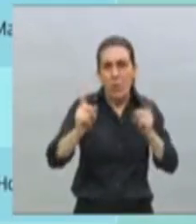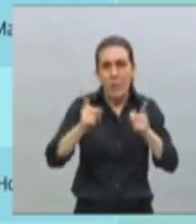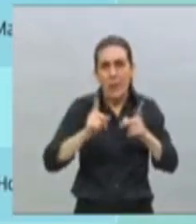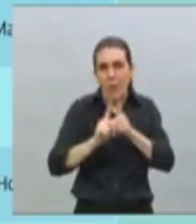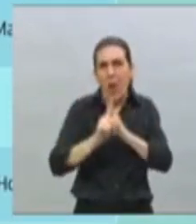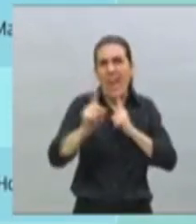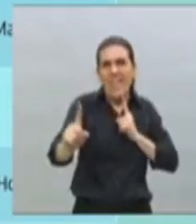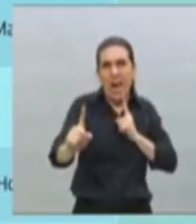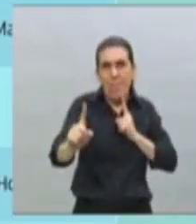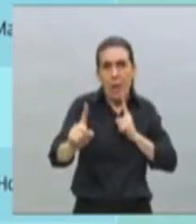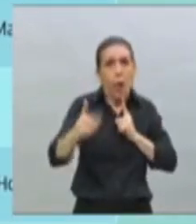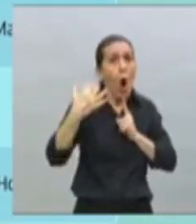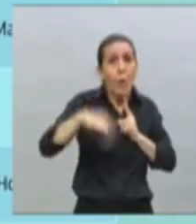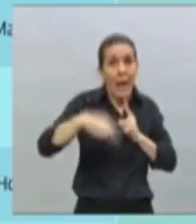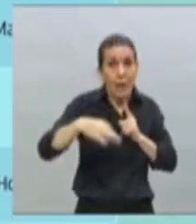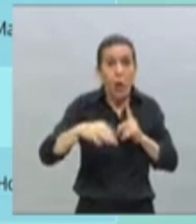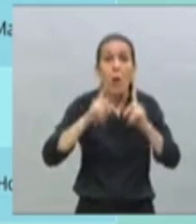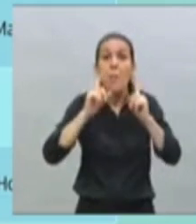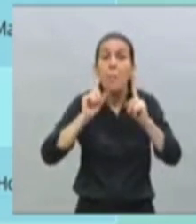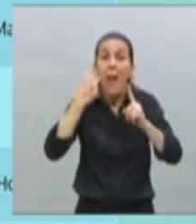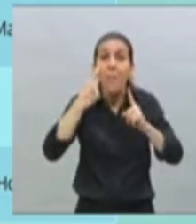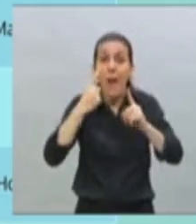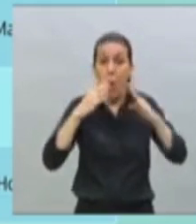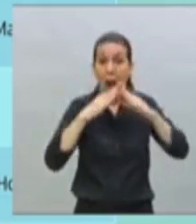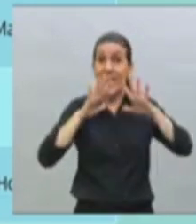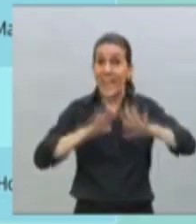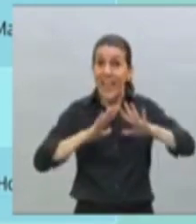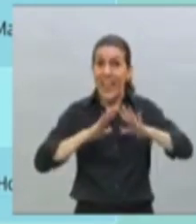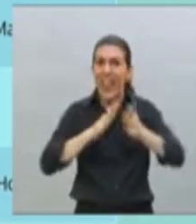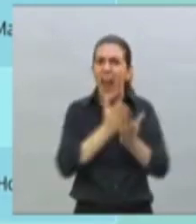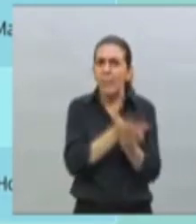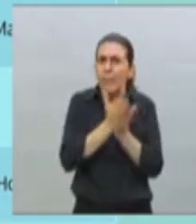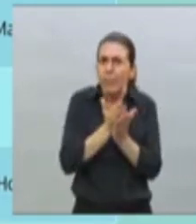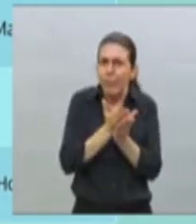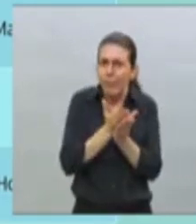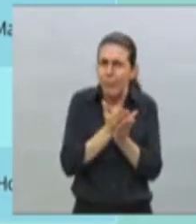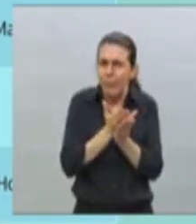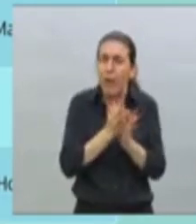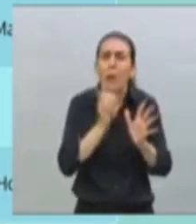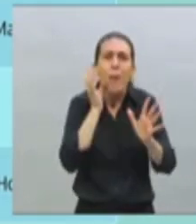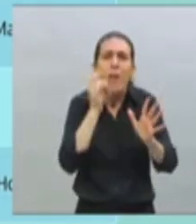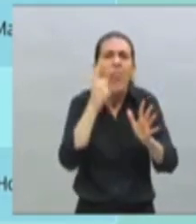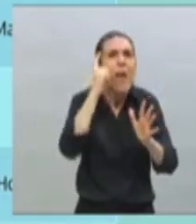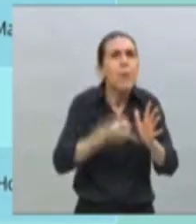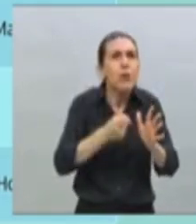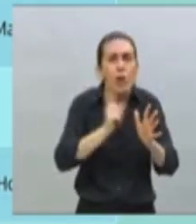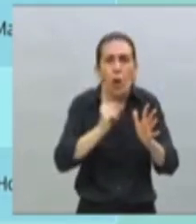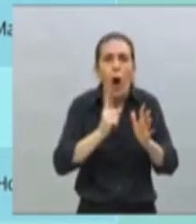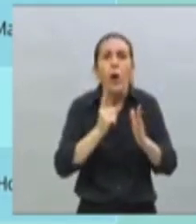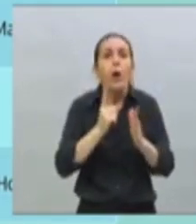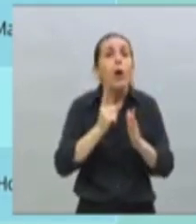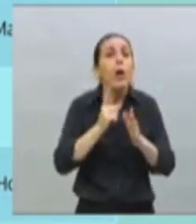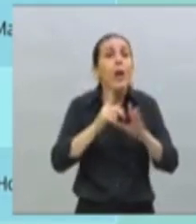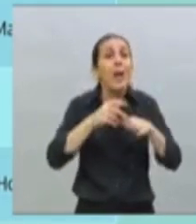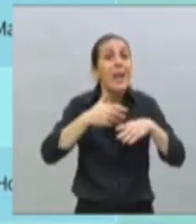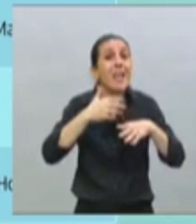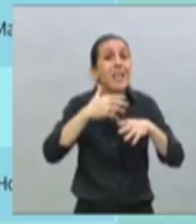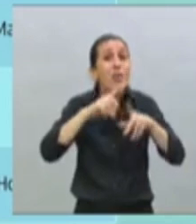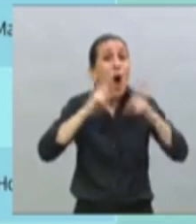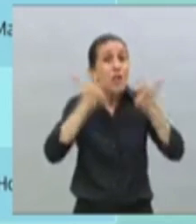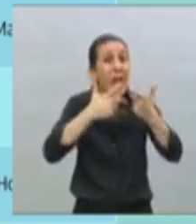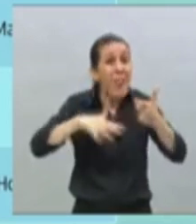Hemos pasado del aislamiento estricto, que inmovilizó al 10%, que solo, perdón, inmovilizó al 90% de la